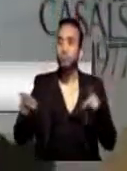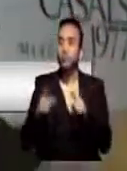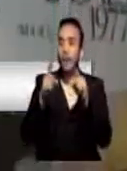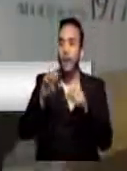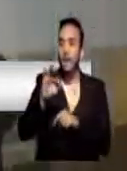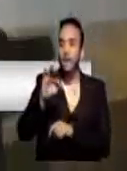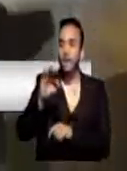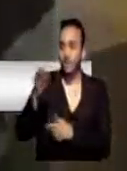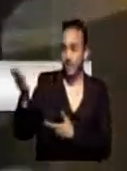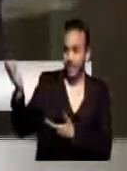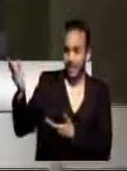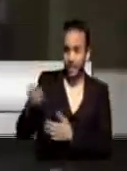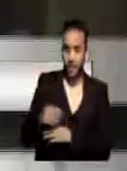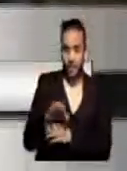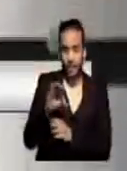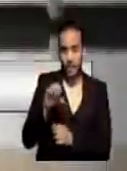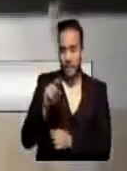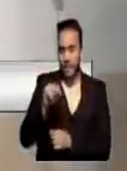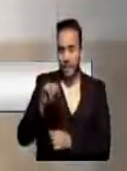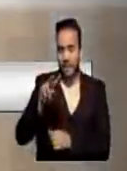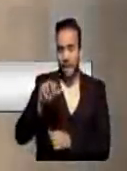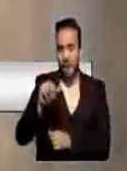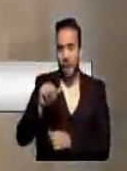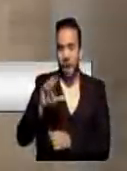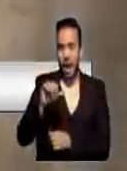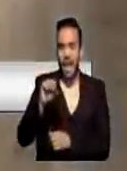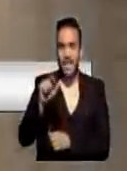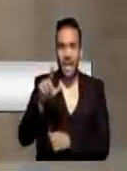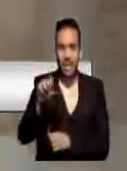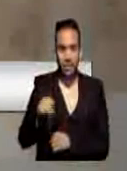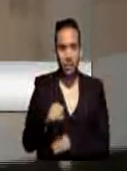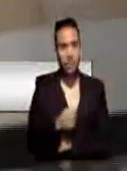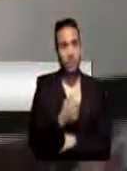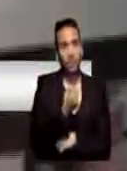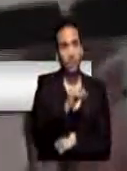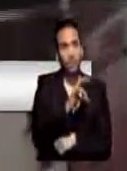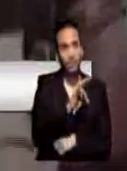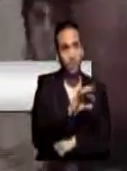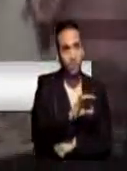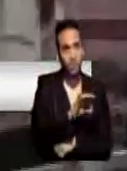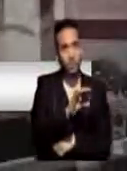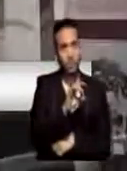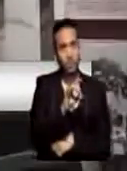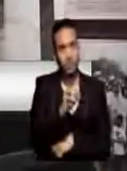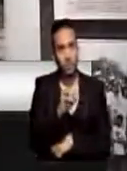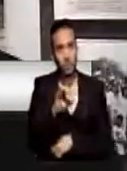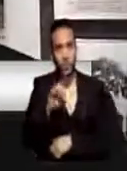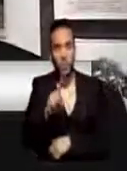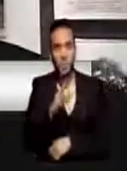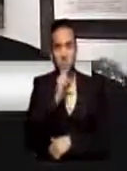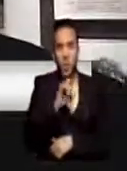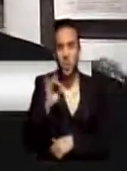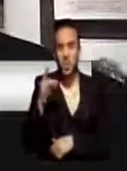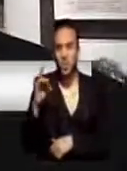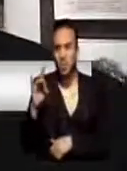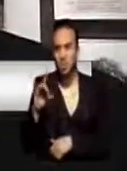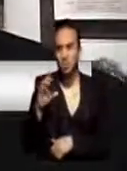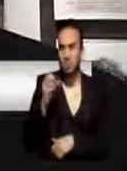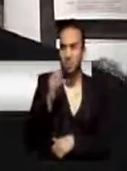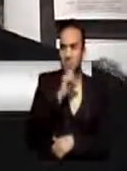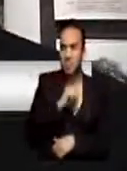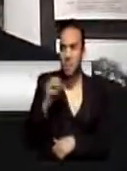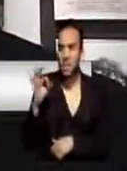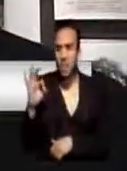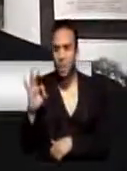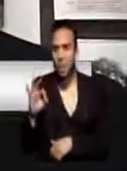77, 78, 79, 80 y en el 81. Tendría yo 18, 19 y